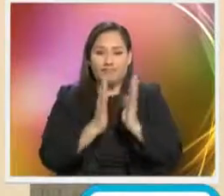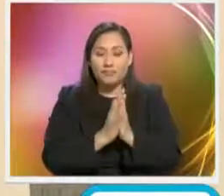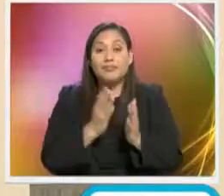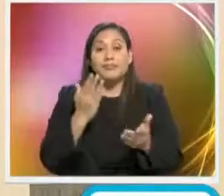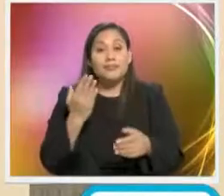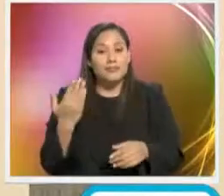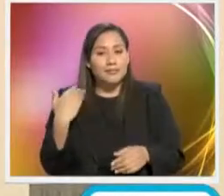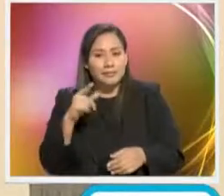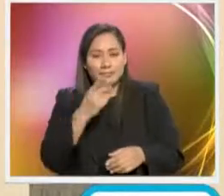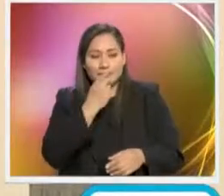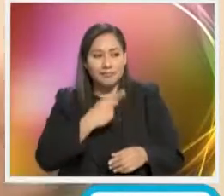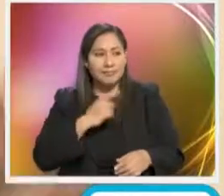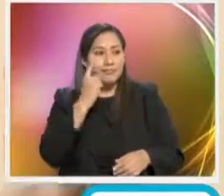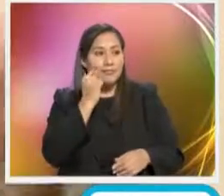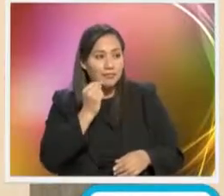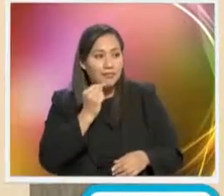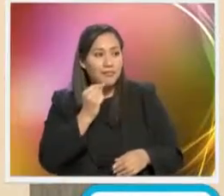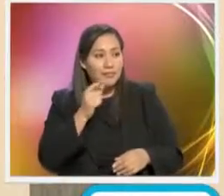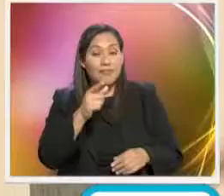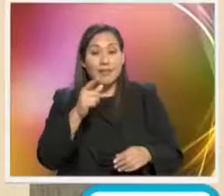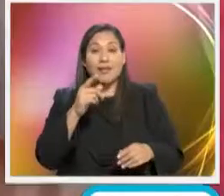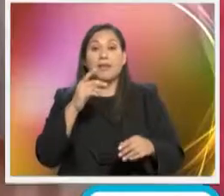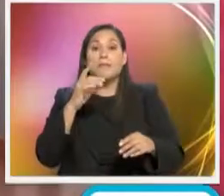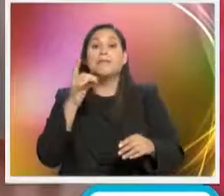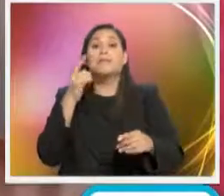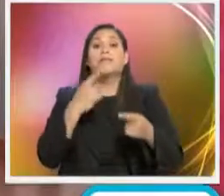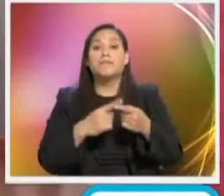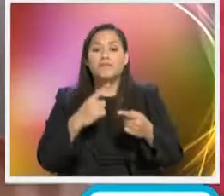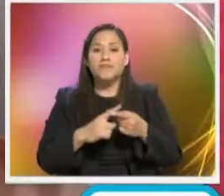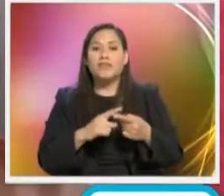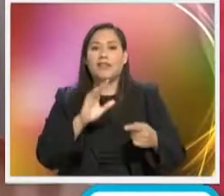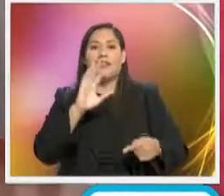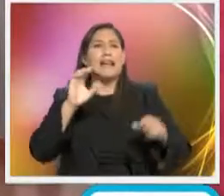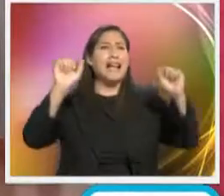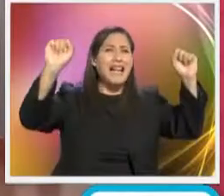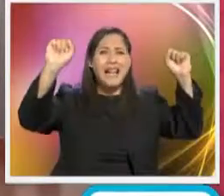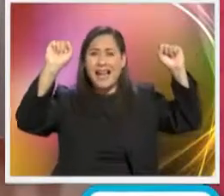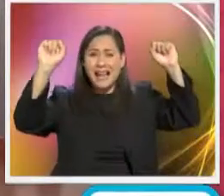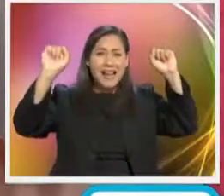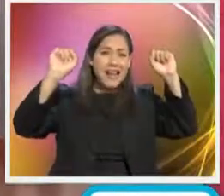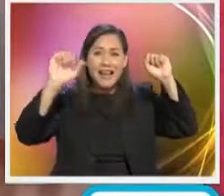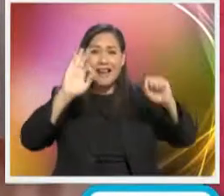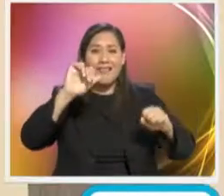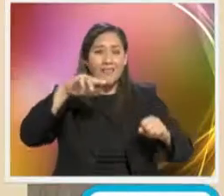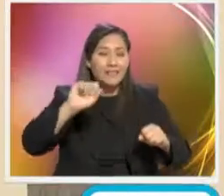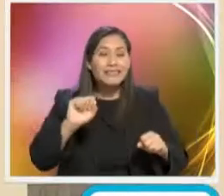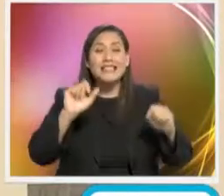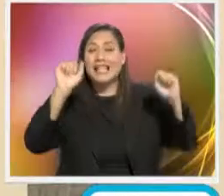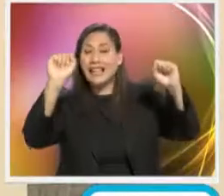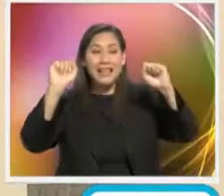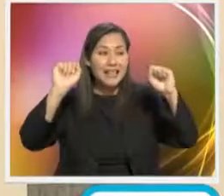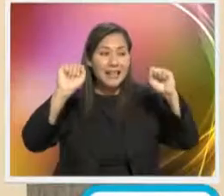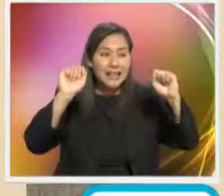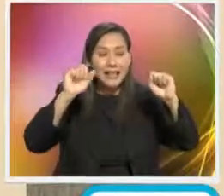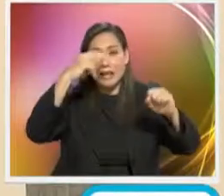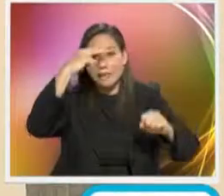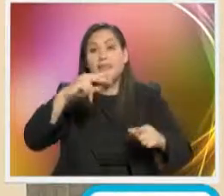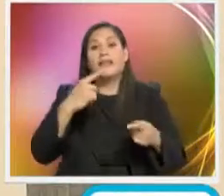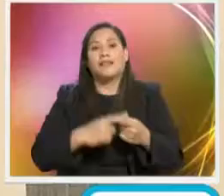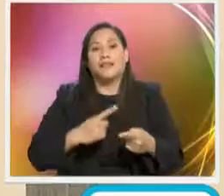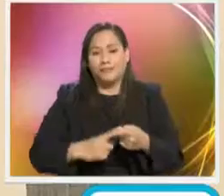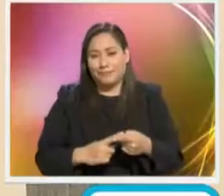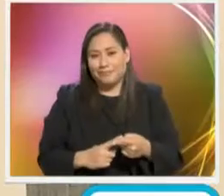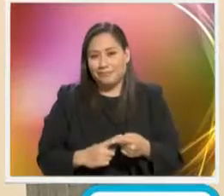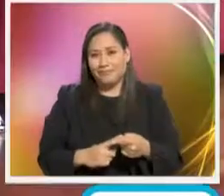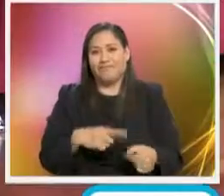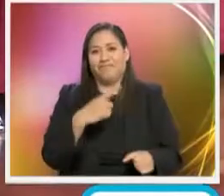me decías, Quique, que le está pegando la France le está pegando a los mexicanos